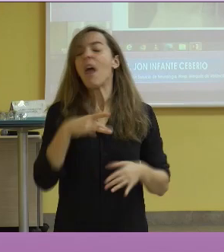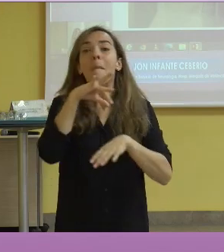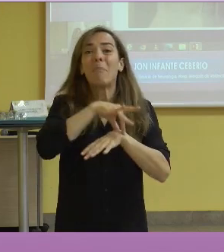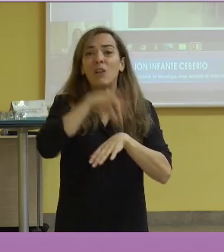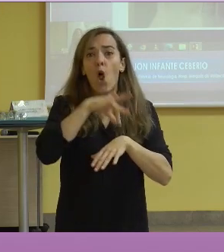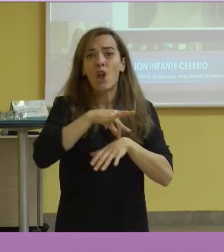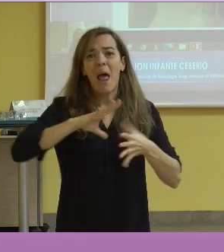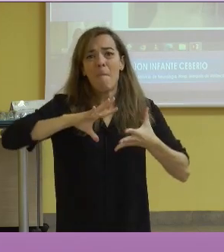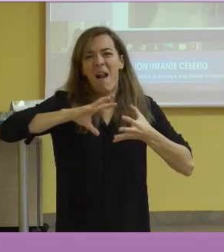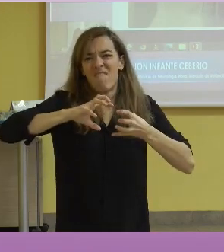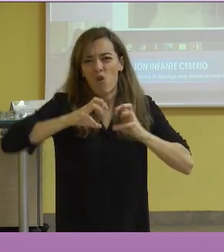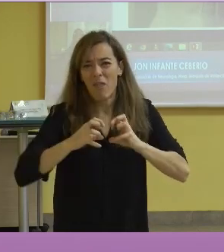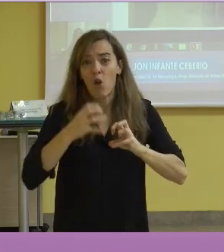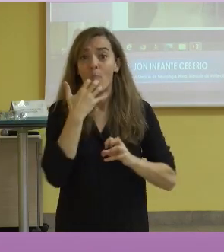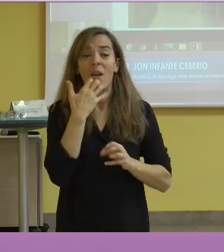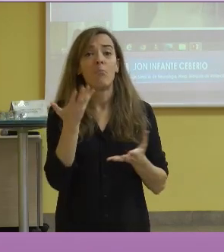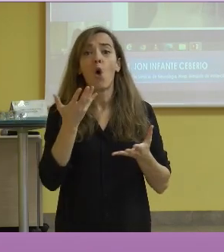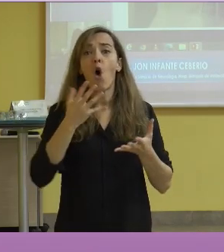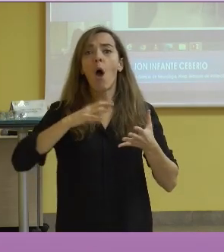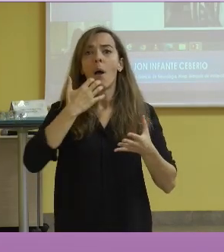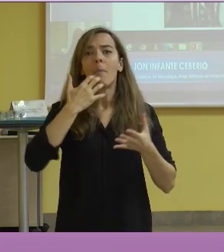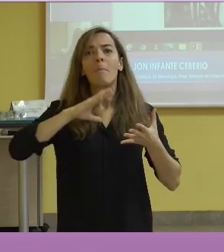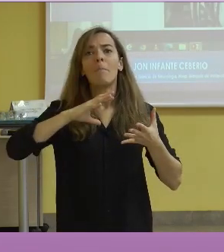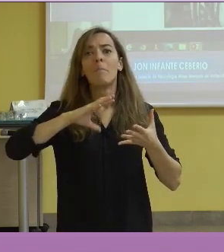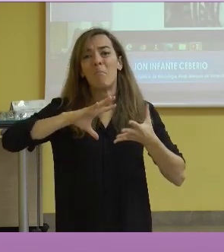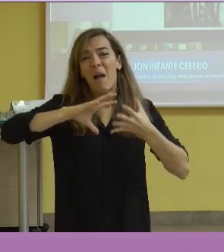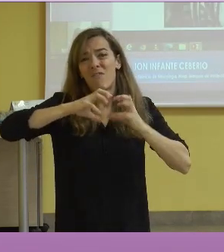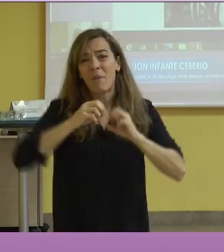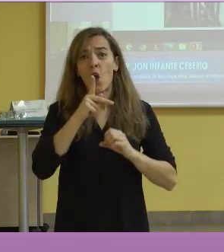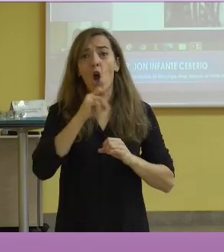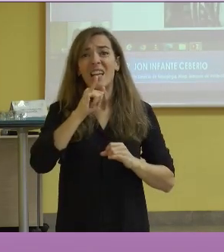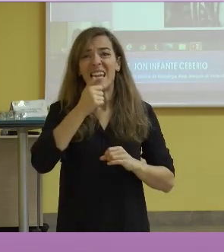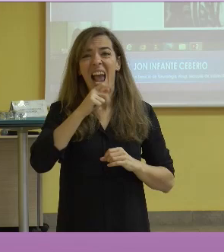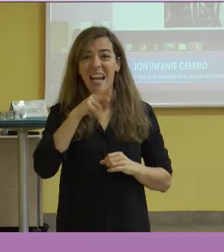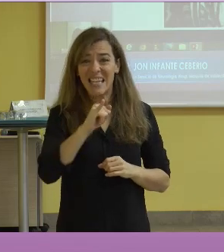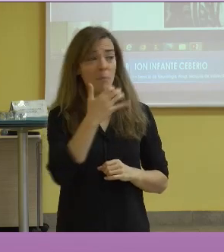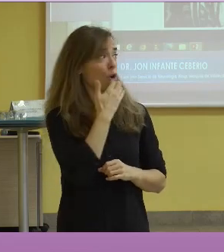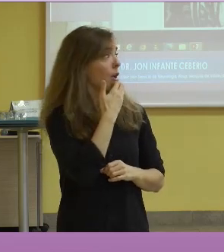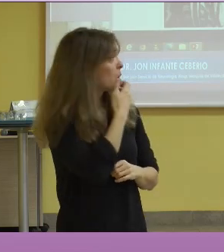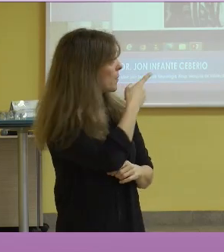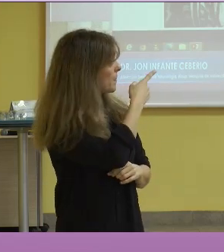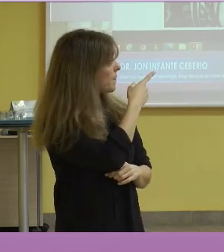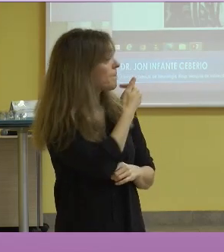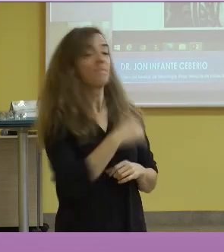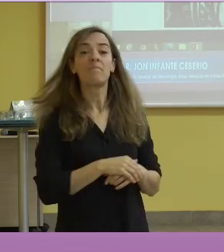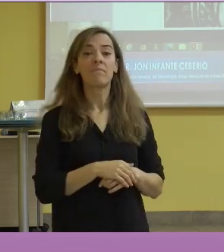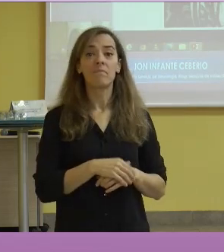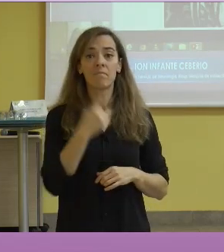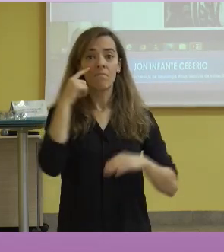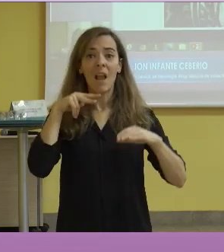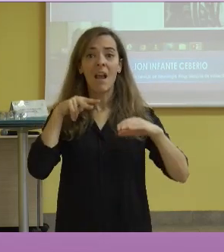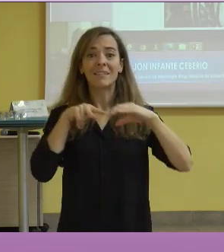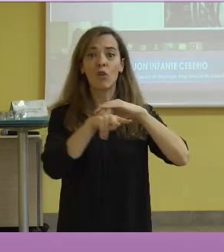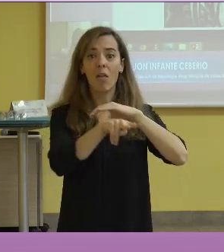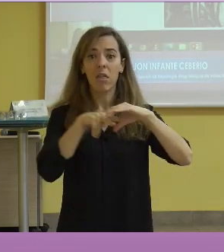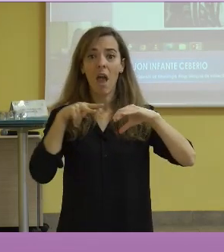que hemos comentado antes, ¿no? Como la malformación de Arnold-Chiari, que es esto. Aquí esto es una resonancia magnética